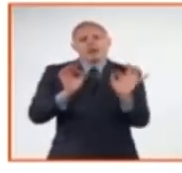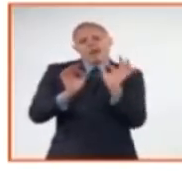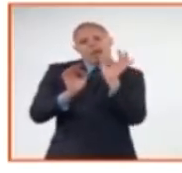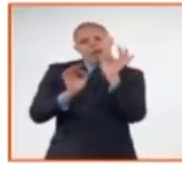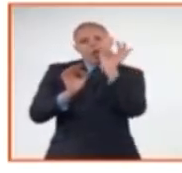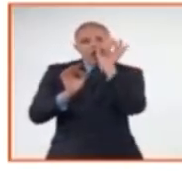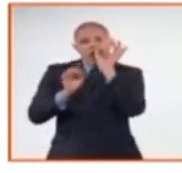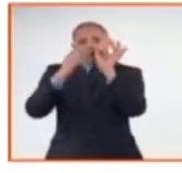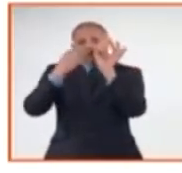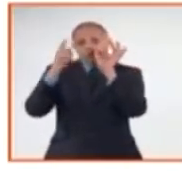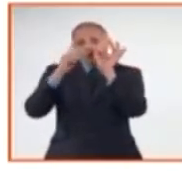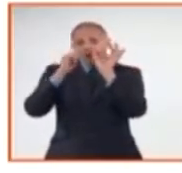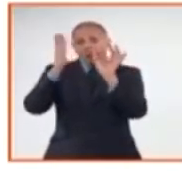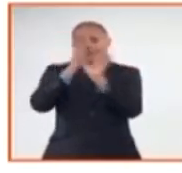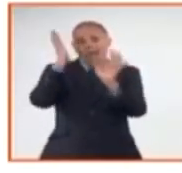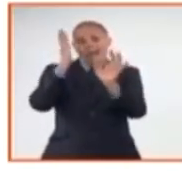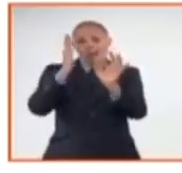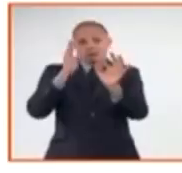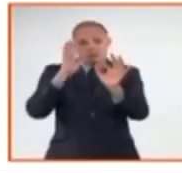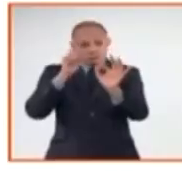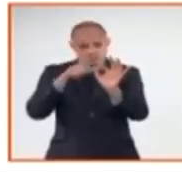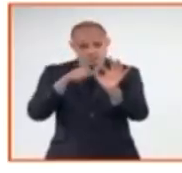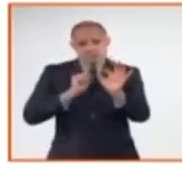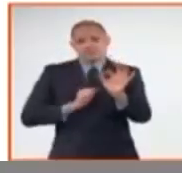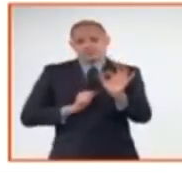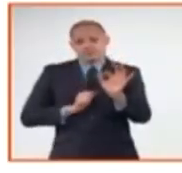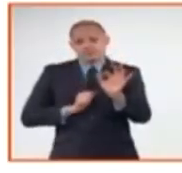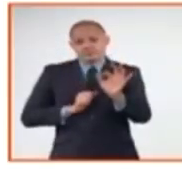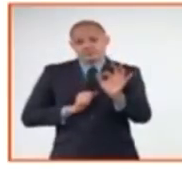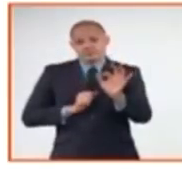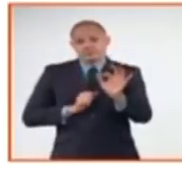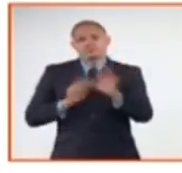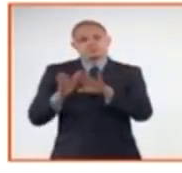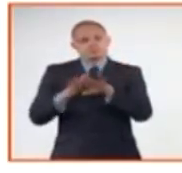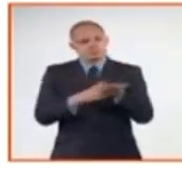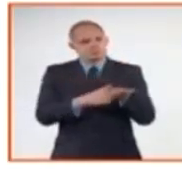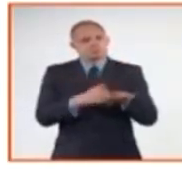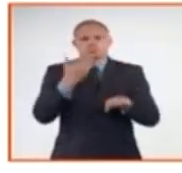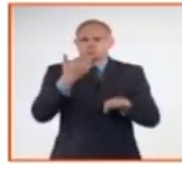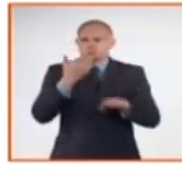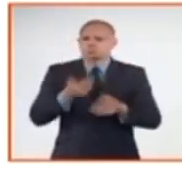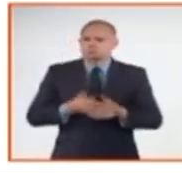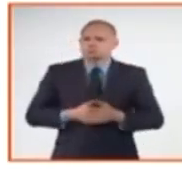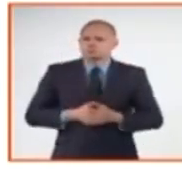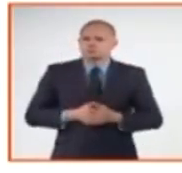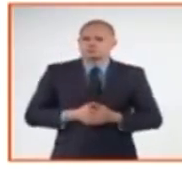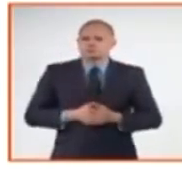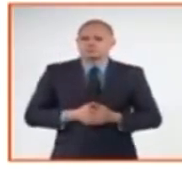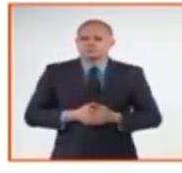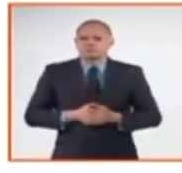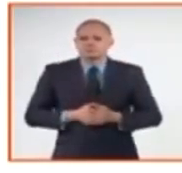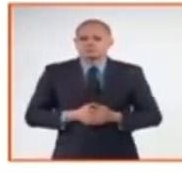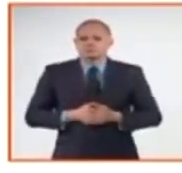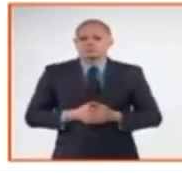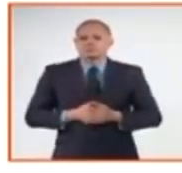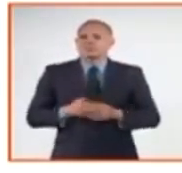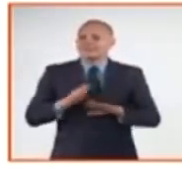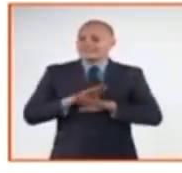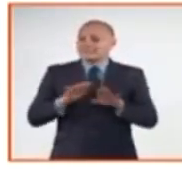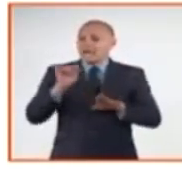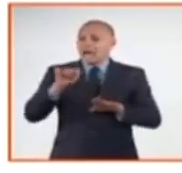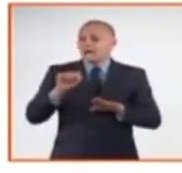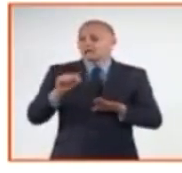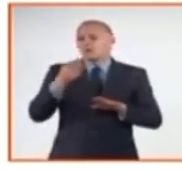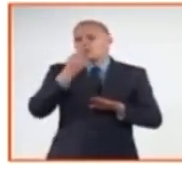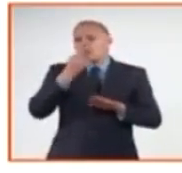y vacuna por la vía intranasal va a tener otro tipo de inmunoglobulinas que son las hijas e incluso las hijas están presentes a nivel de la